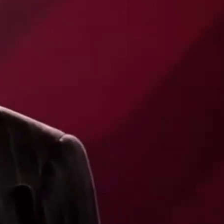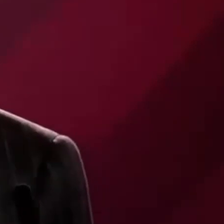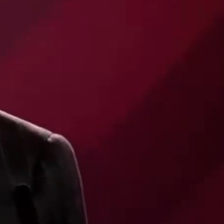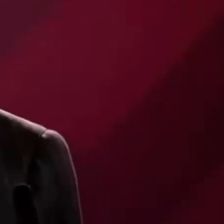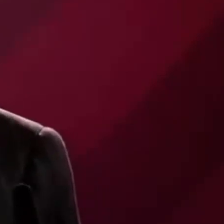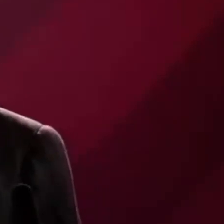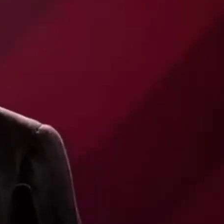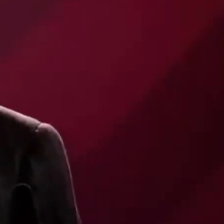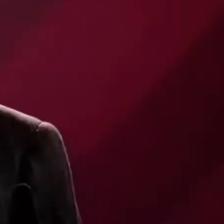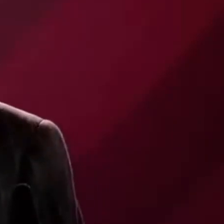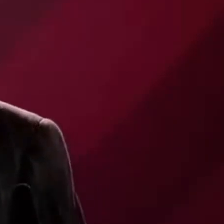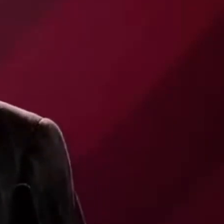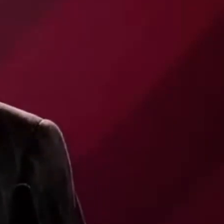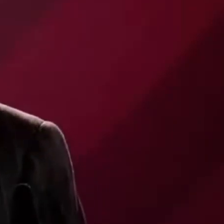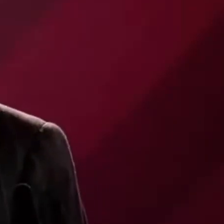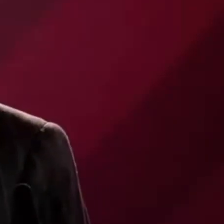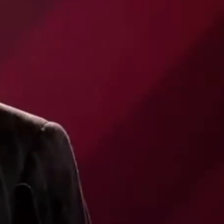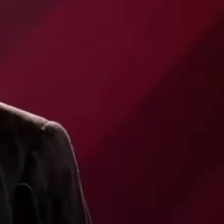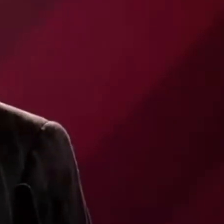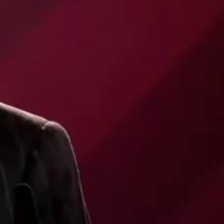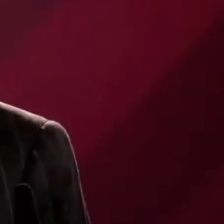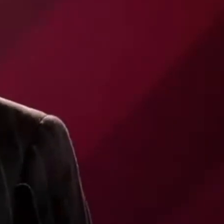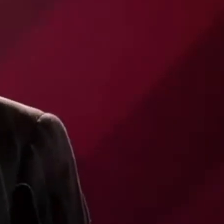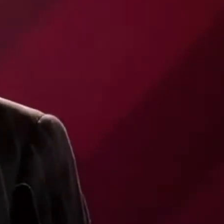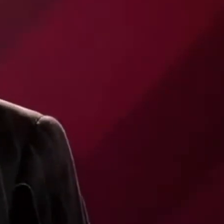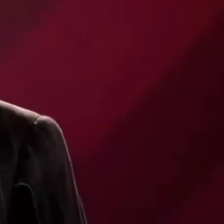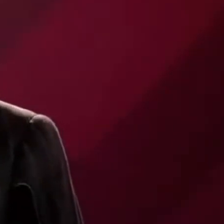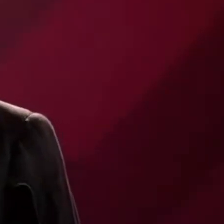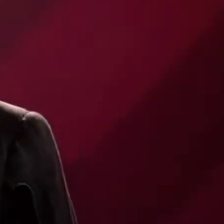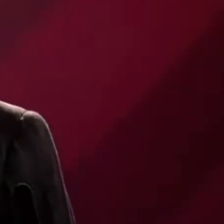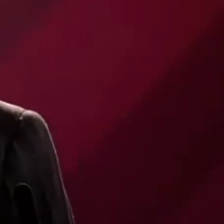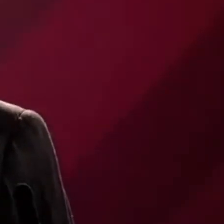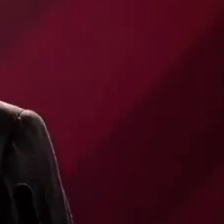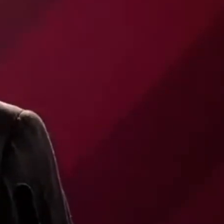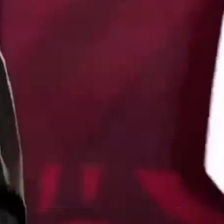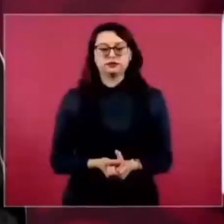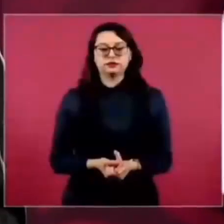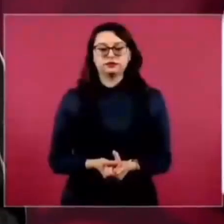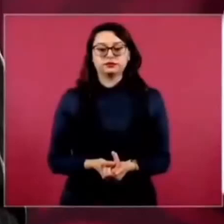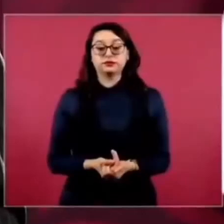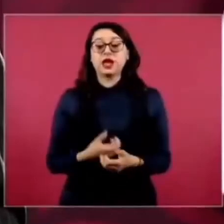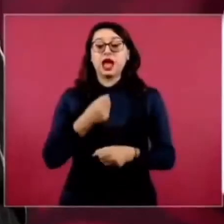echar para atrás, borrar todas esas conquistas sociales.